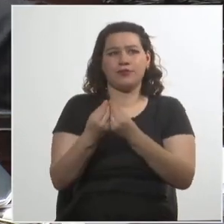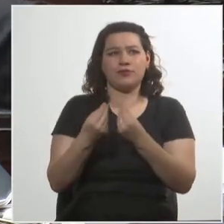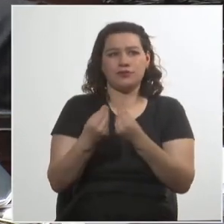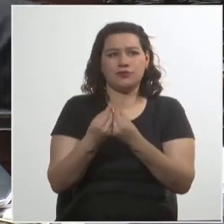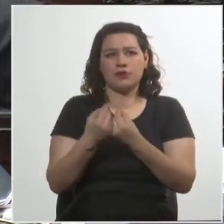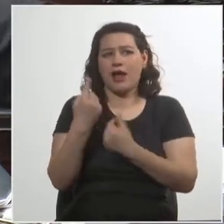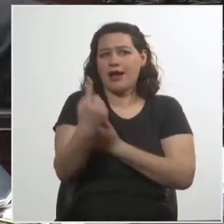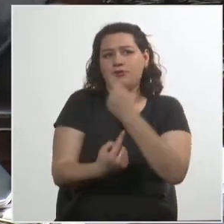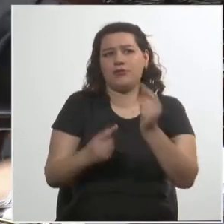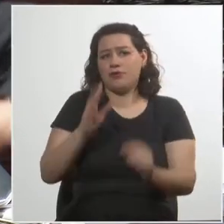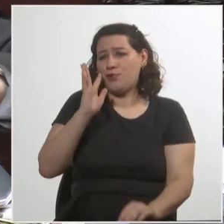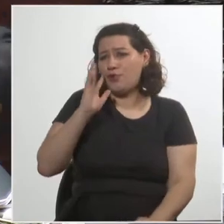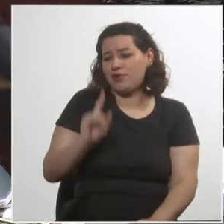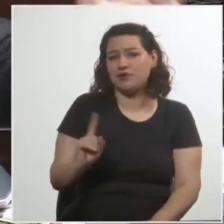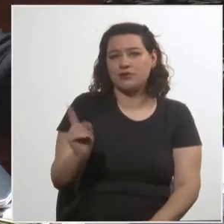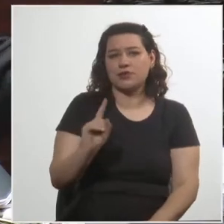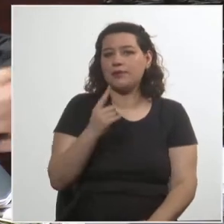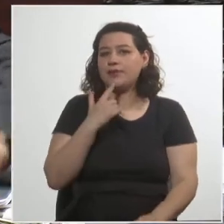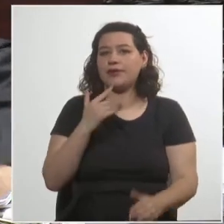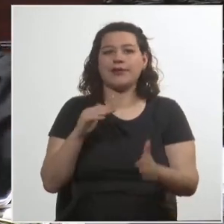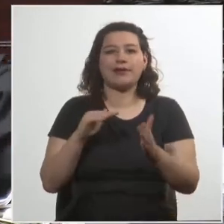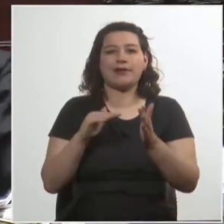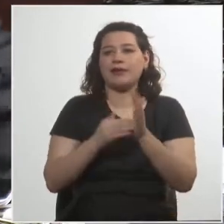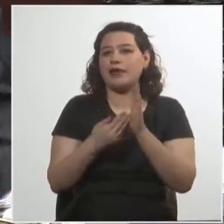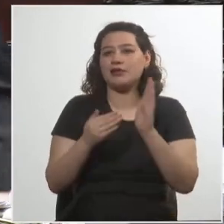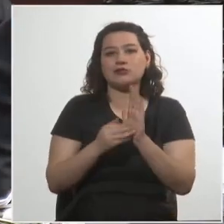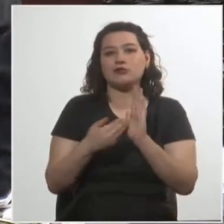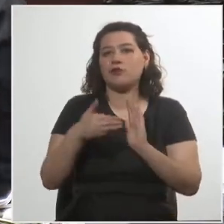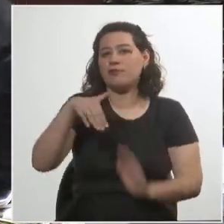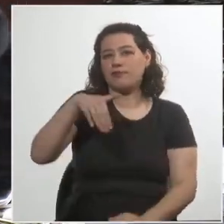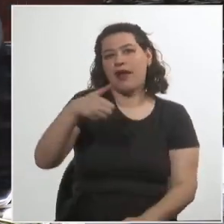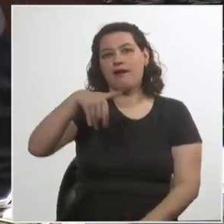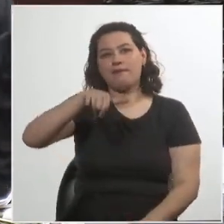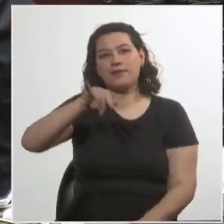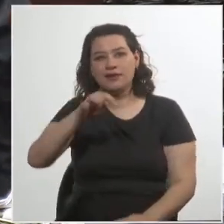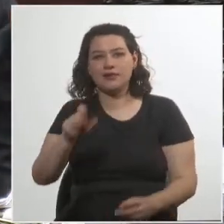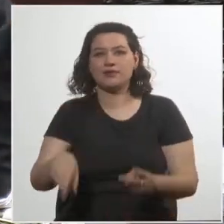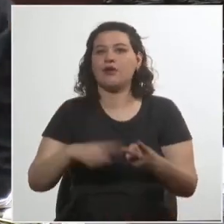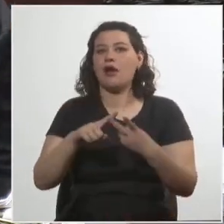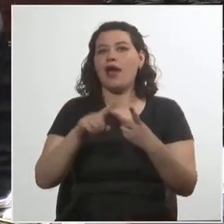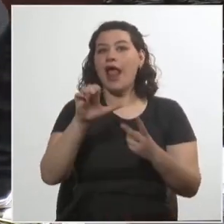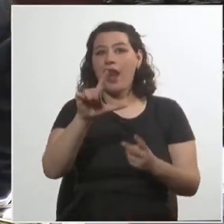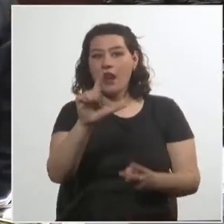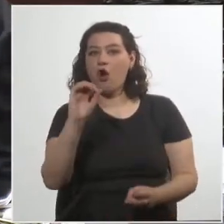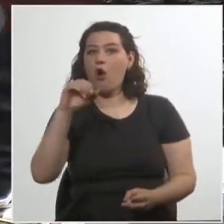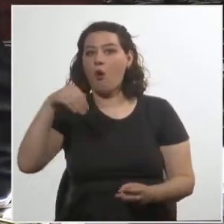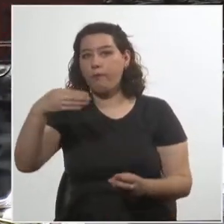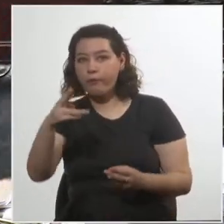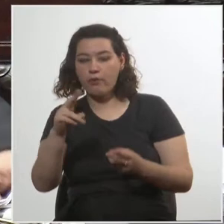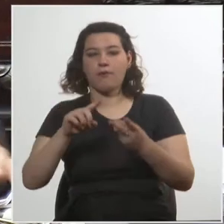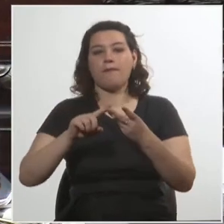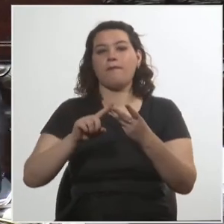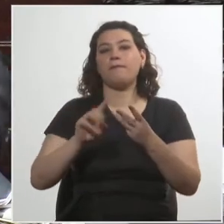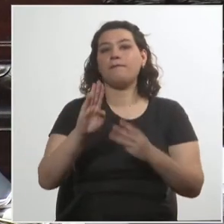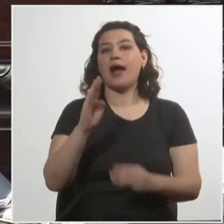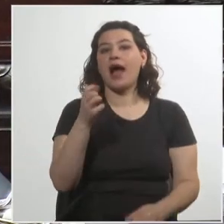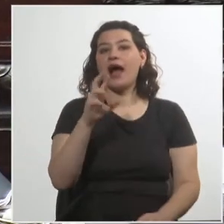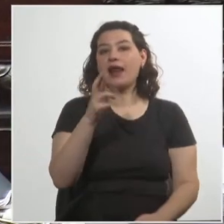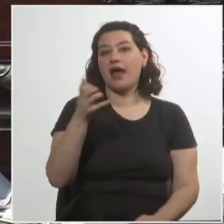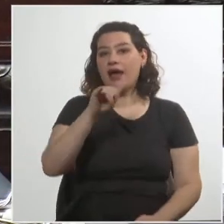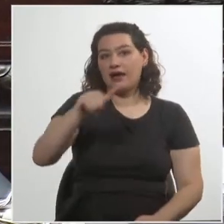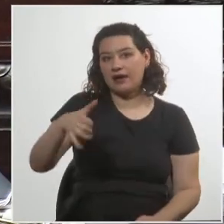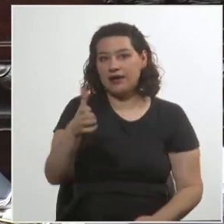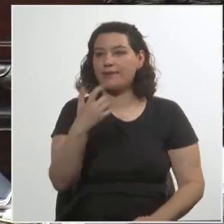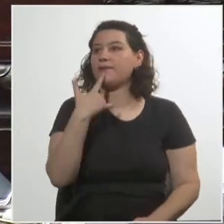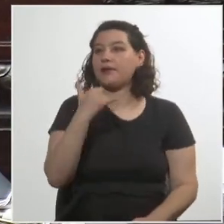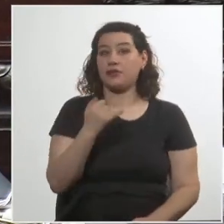desconocidas que esos mamita en Rafael peraza el ombú en Paraje carretón en el departamento de